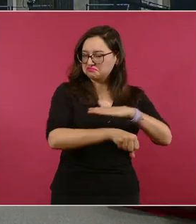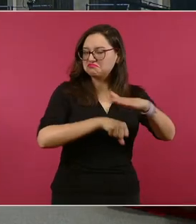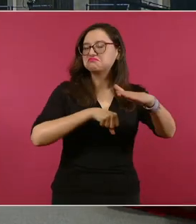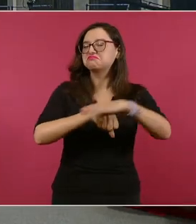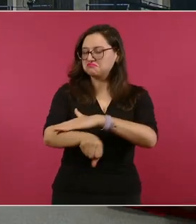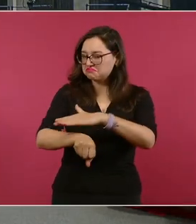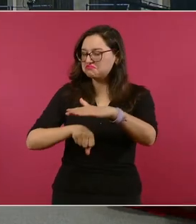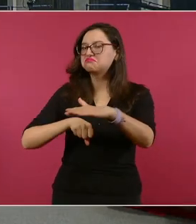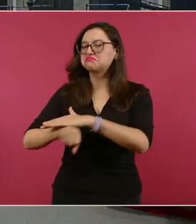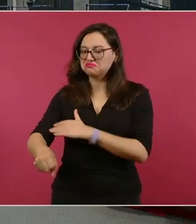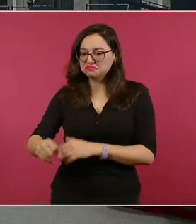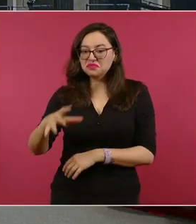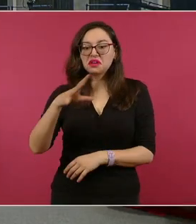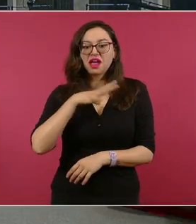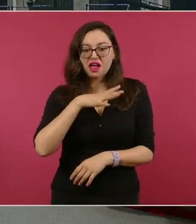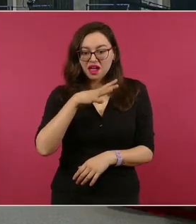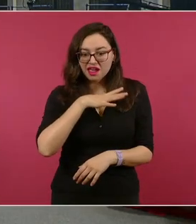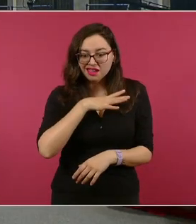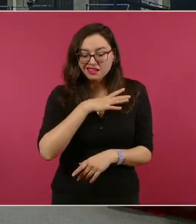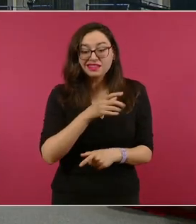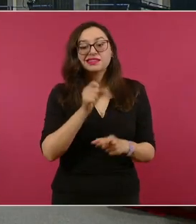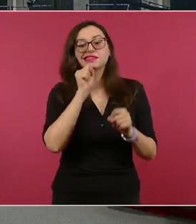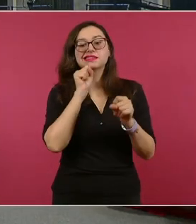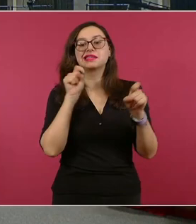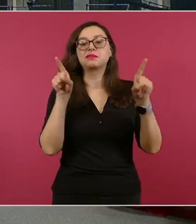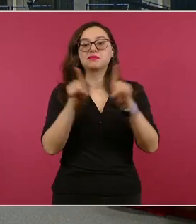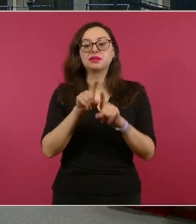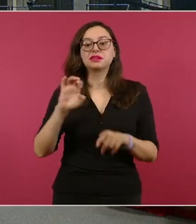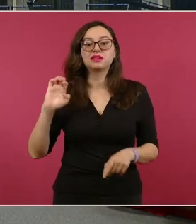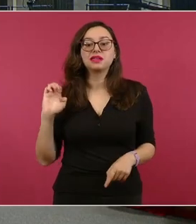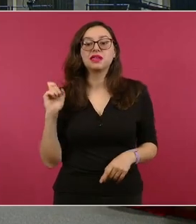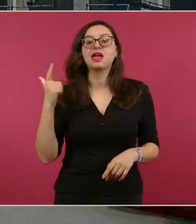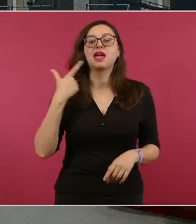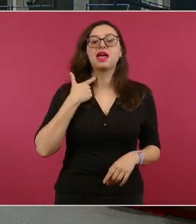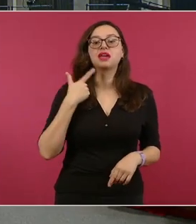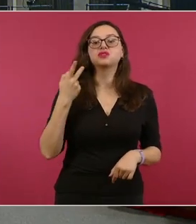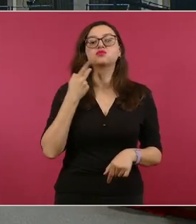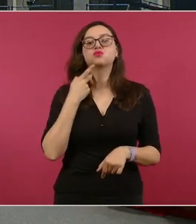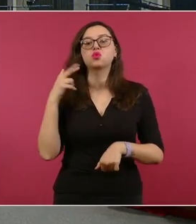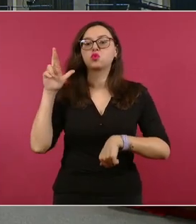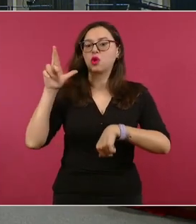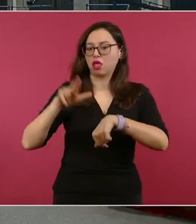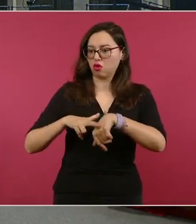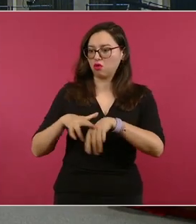que también extrañamente no estaba detenido.